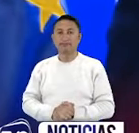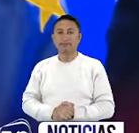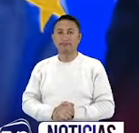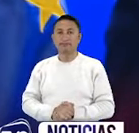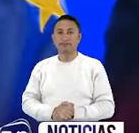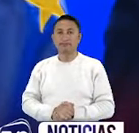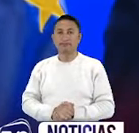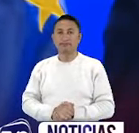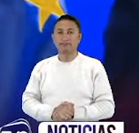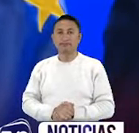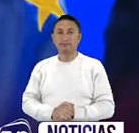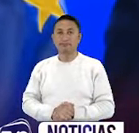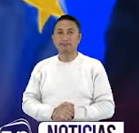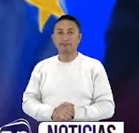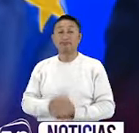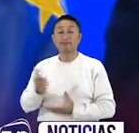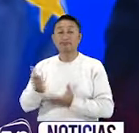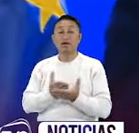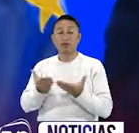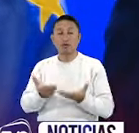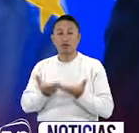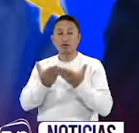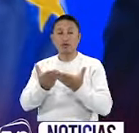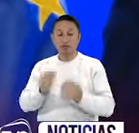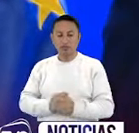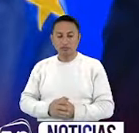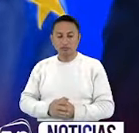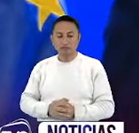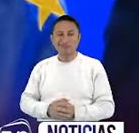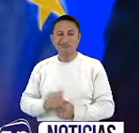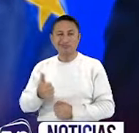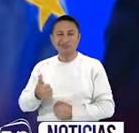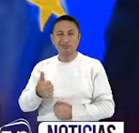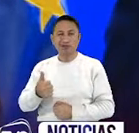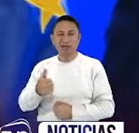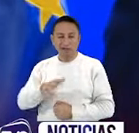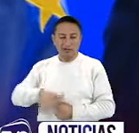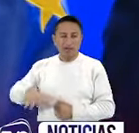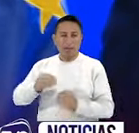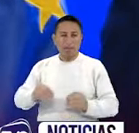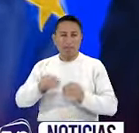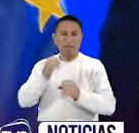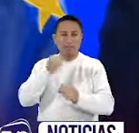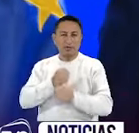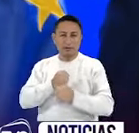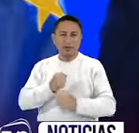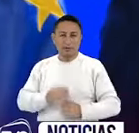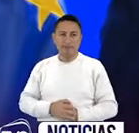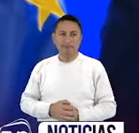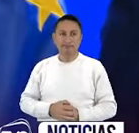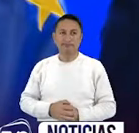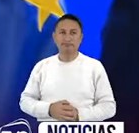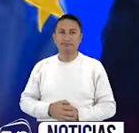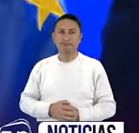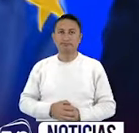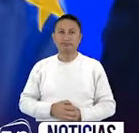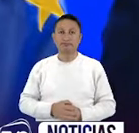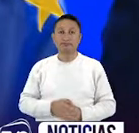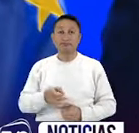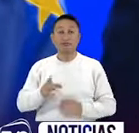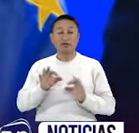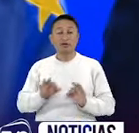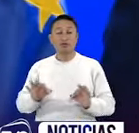para prestar servicios, para tener infraestructura que también genere empleo. Pero eso es fundamental a la distinción de